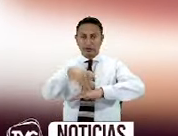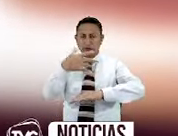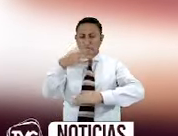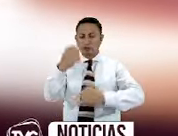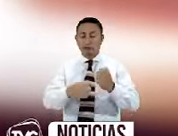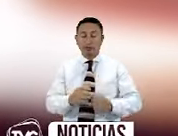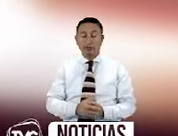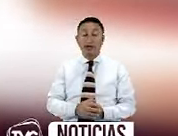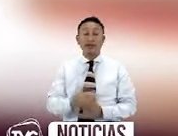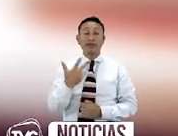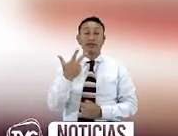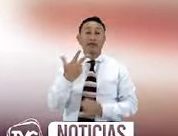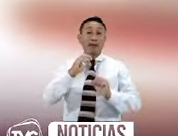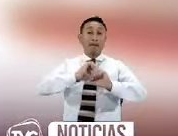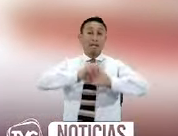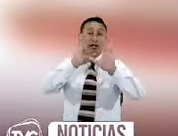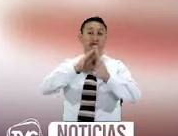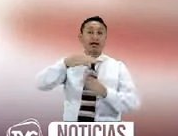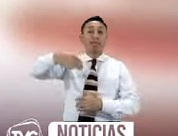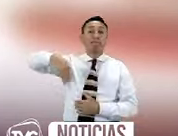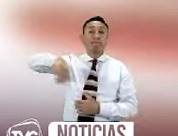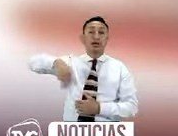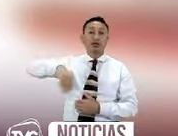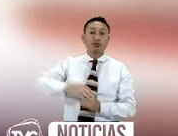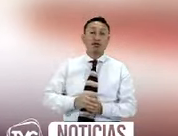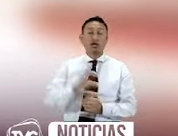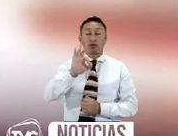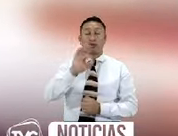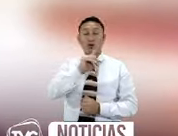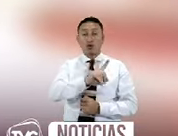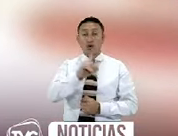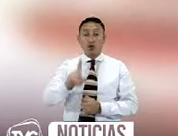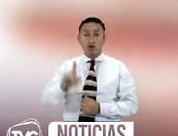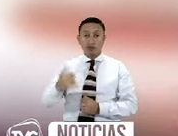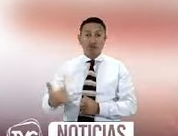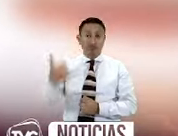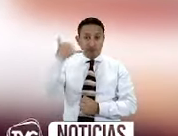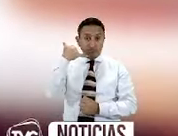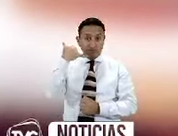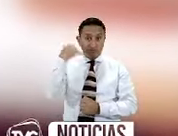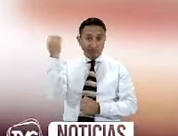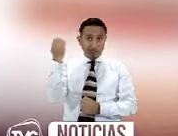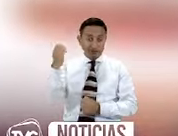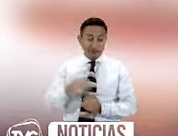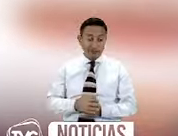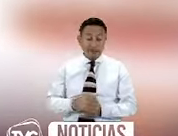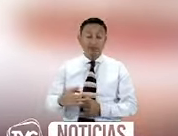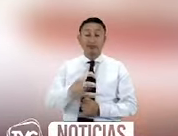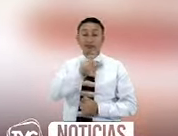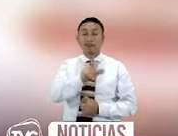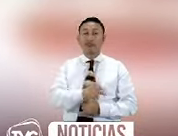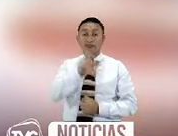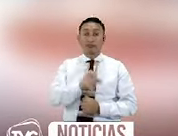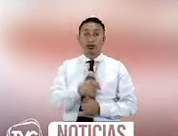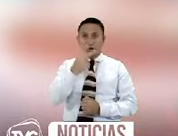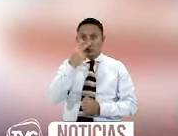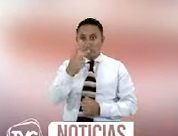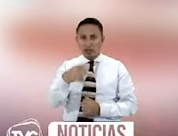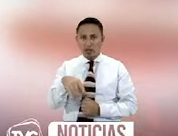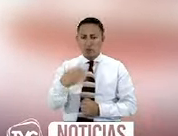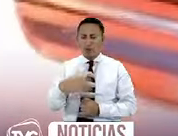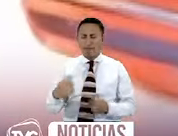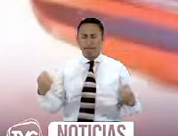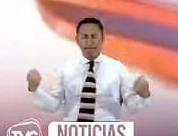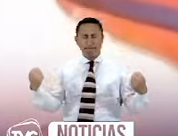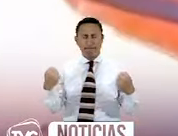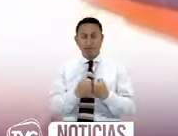de la mañana de este miércoles, el EQ911 recibió la llamada de alerta por parte de ciudadanos que presenciaron un fatal accidente. De